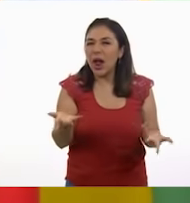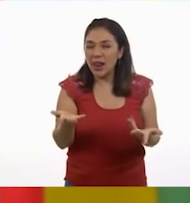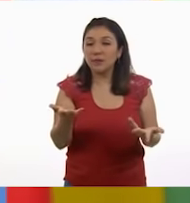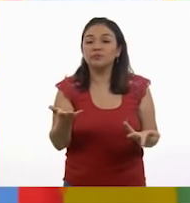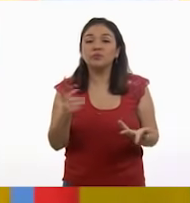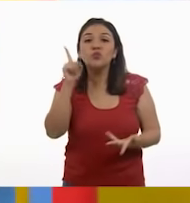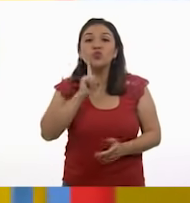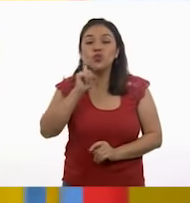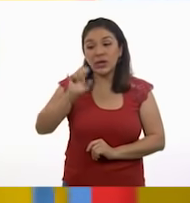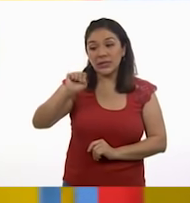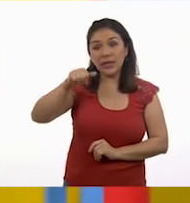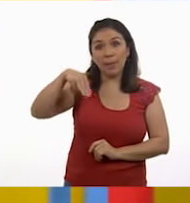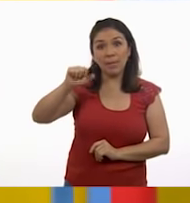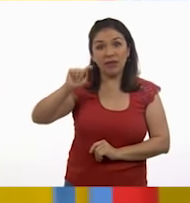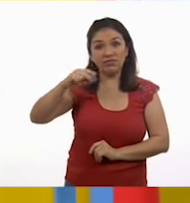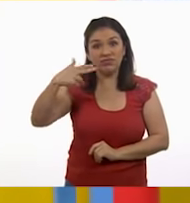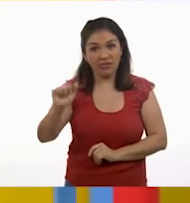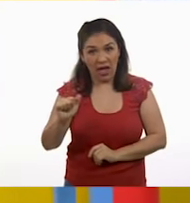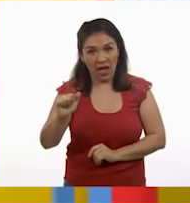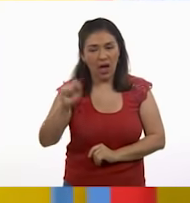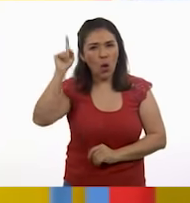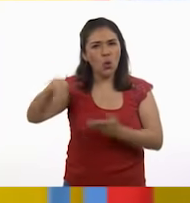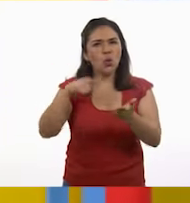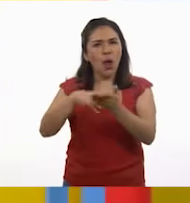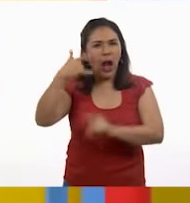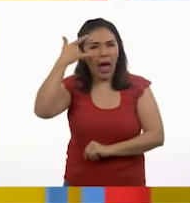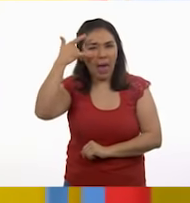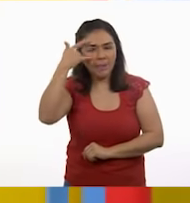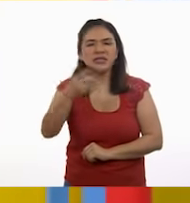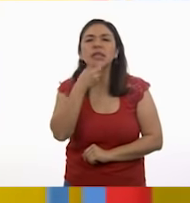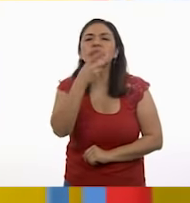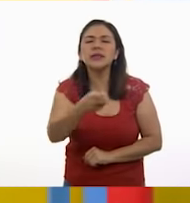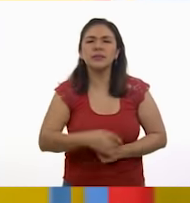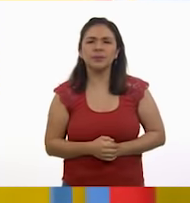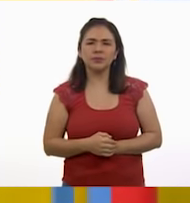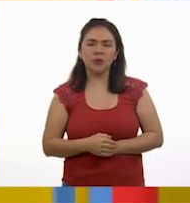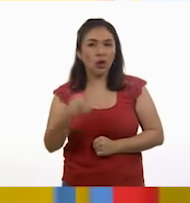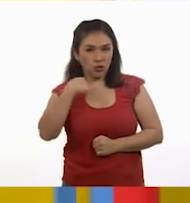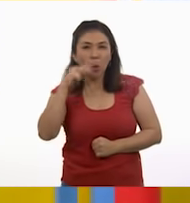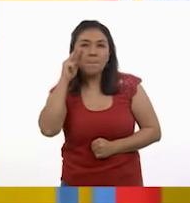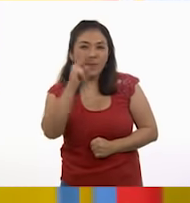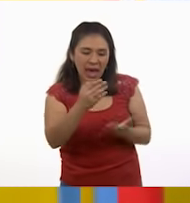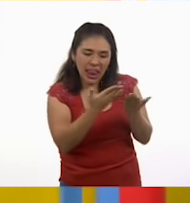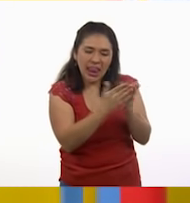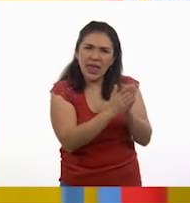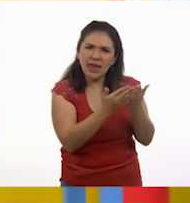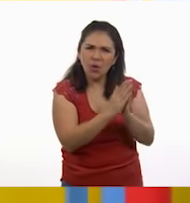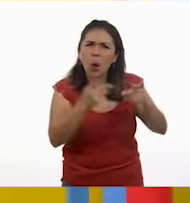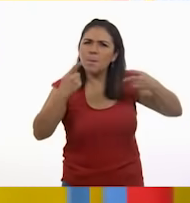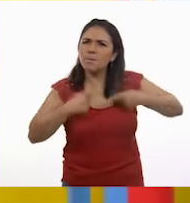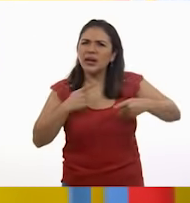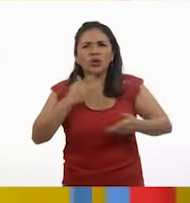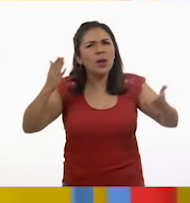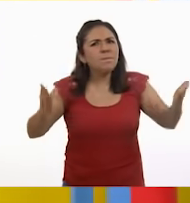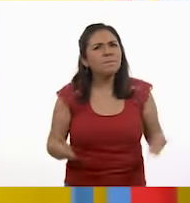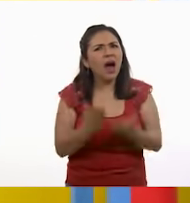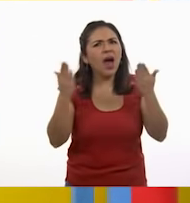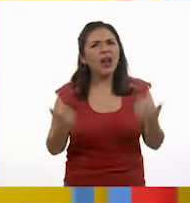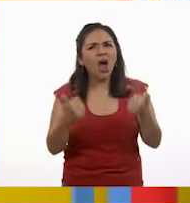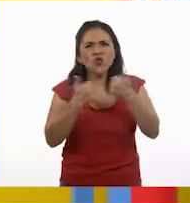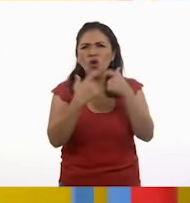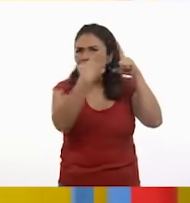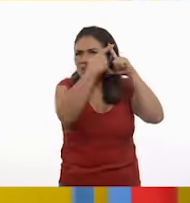samantha de champotón campeche comenta bien un libro a unas personas bailando con